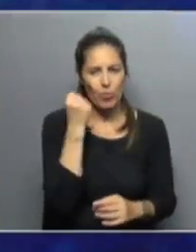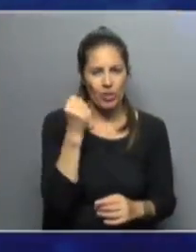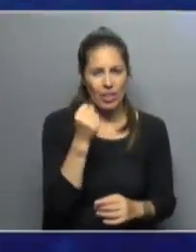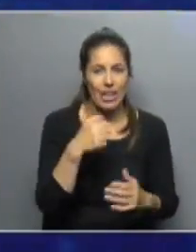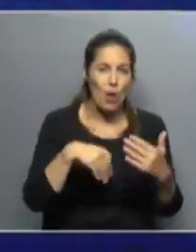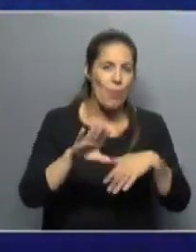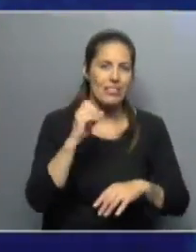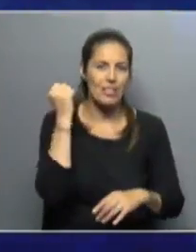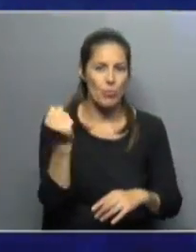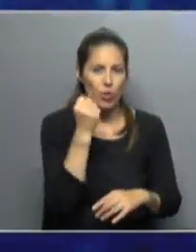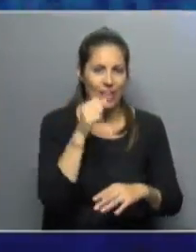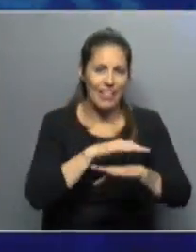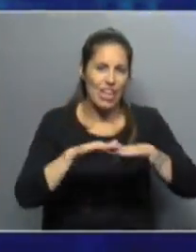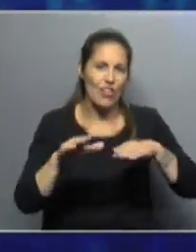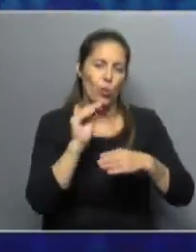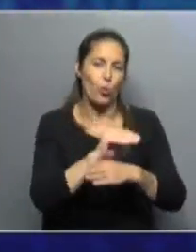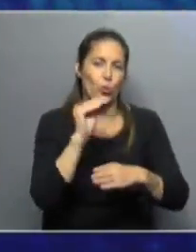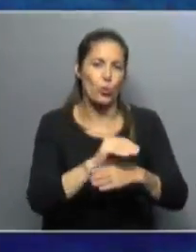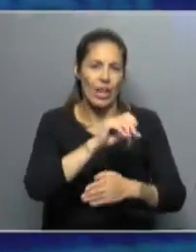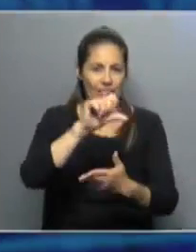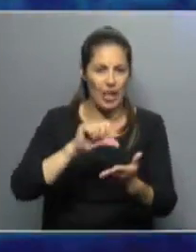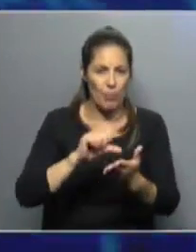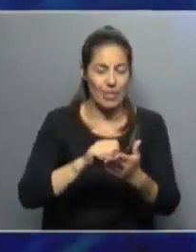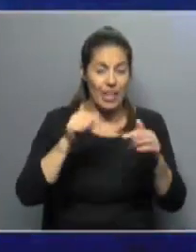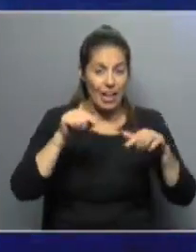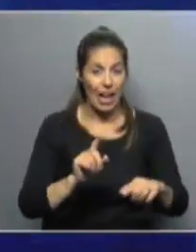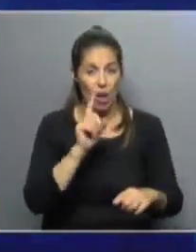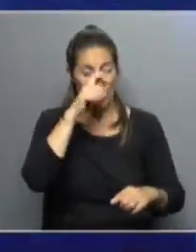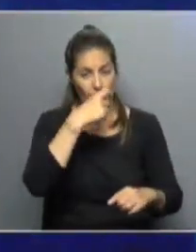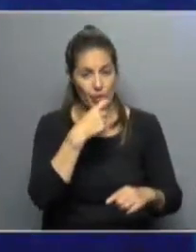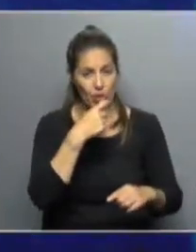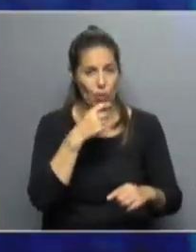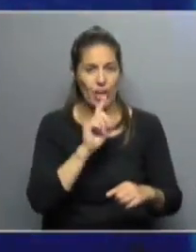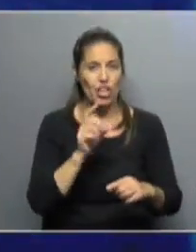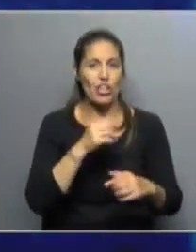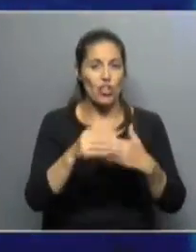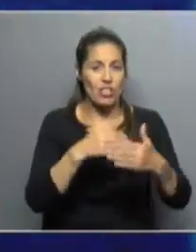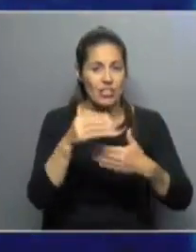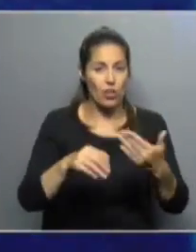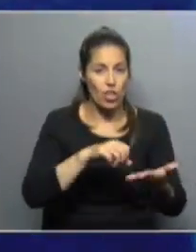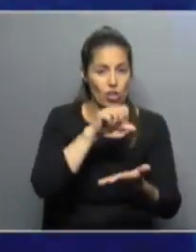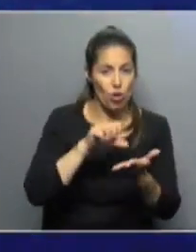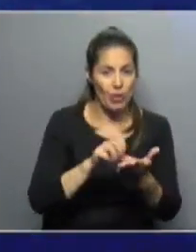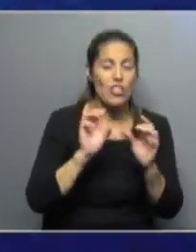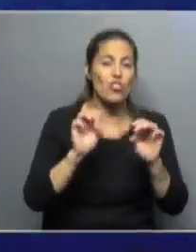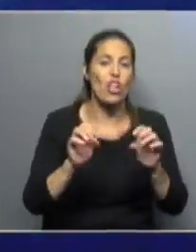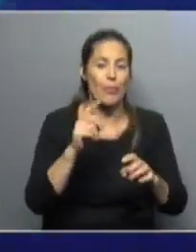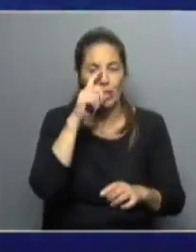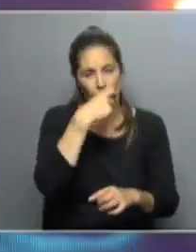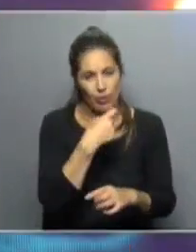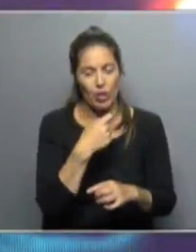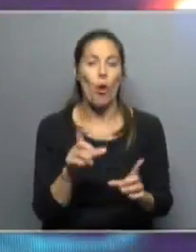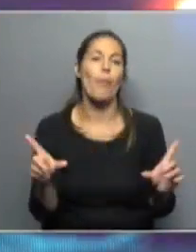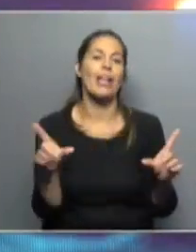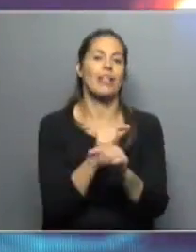cosa más importante a nivel cultural que tiene el país, que tiene Montevideo, pero que no se desarrolla en todo el país, se desarrolla solo en Montevideo. Para